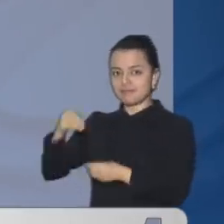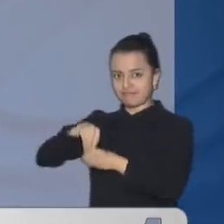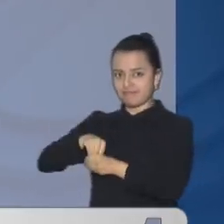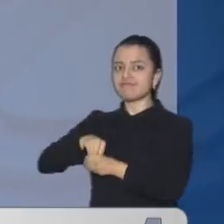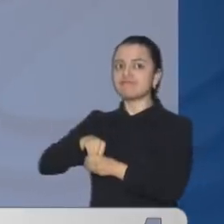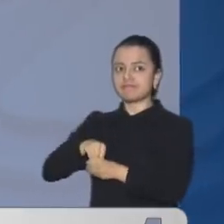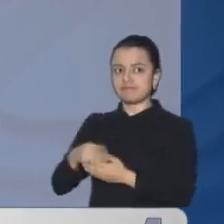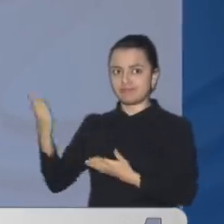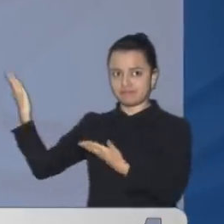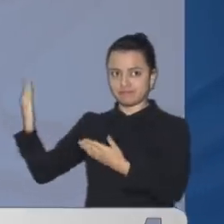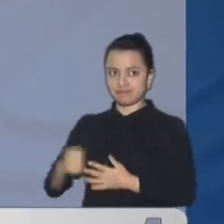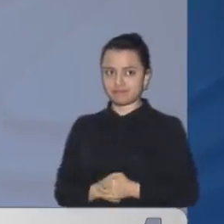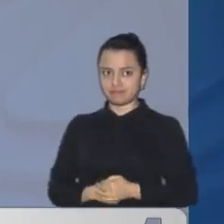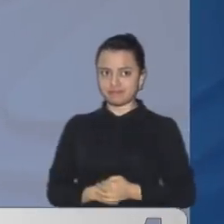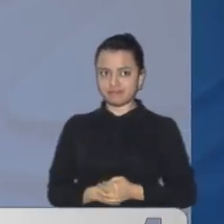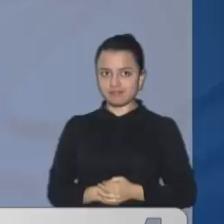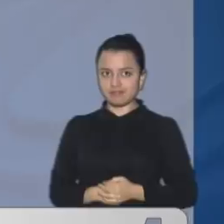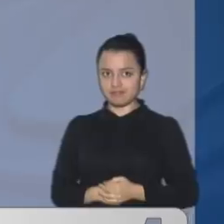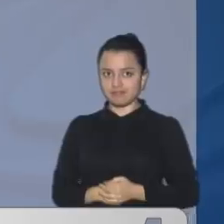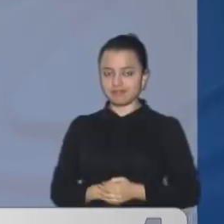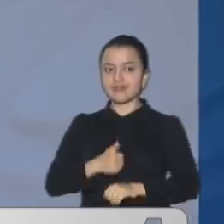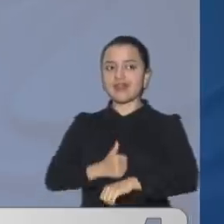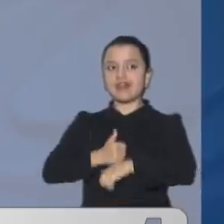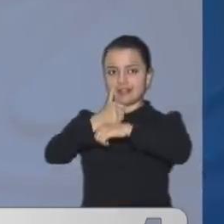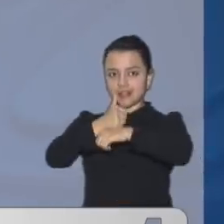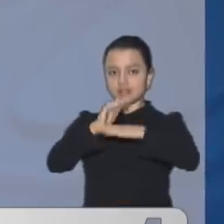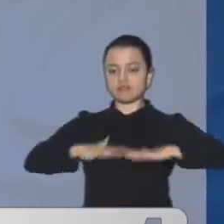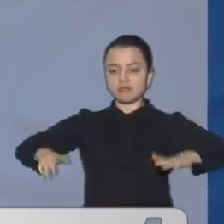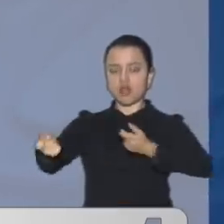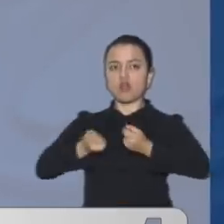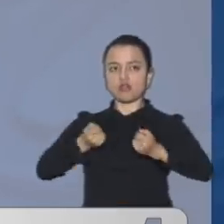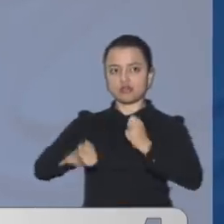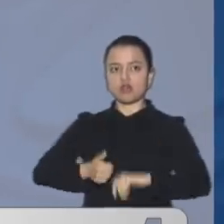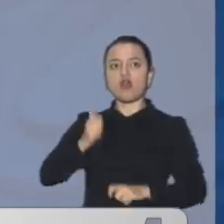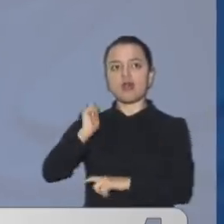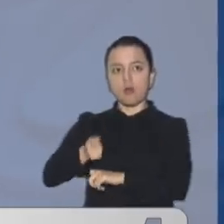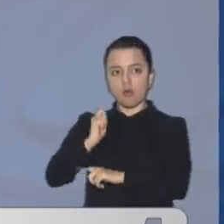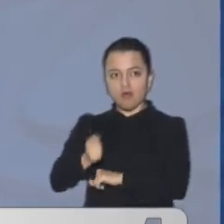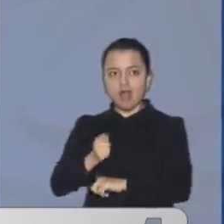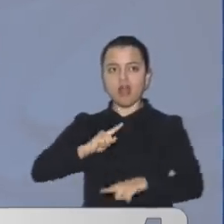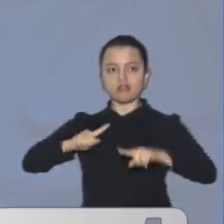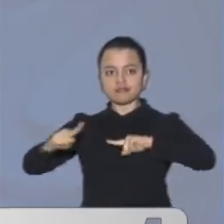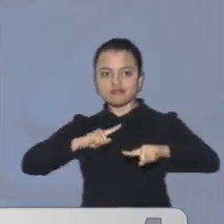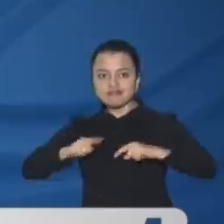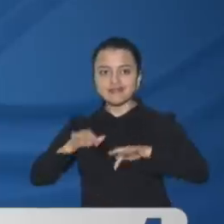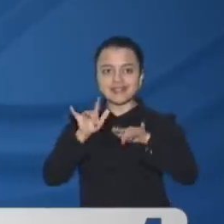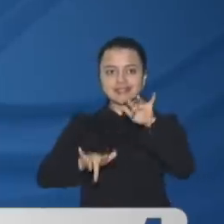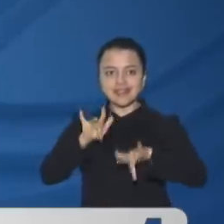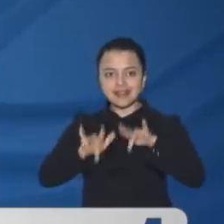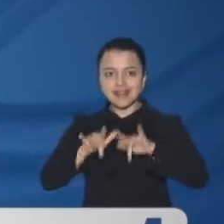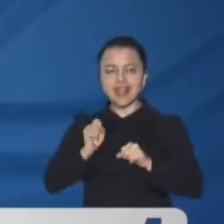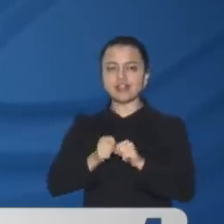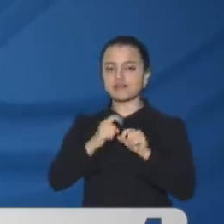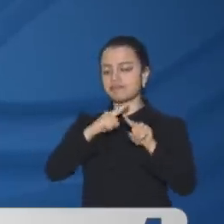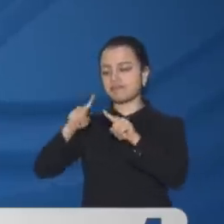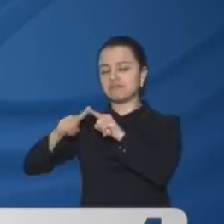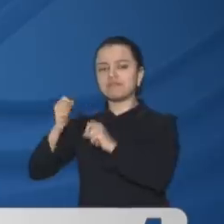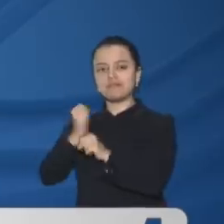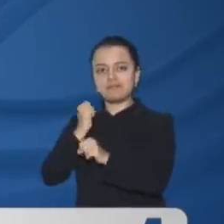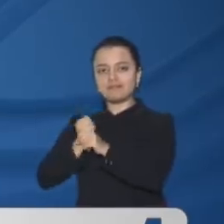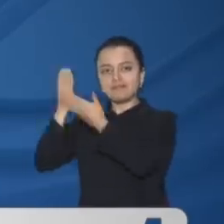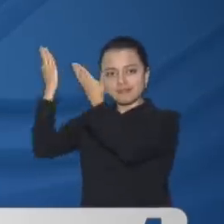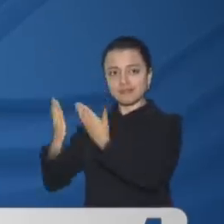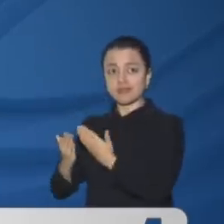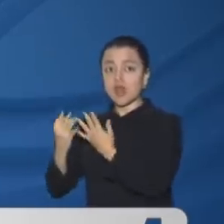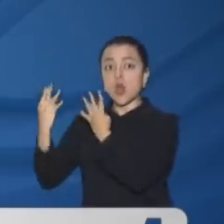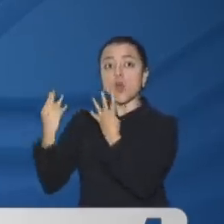control interno de comunicaciones, a la directora de espacio público y al secretario administrativo de la alcaldía, grabados en plena rumba de